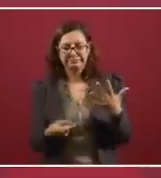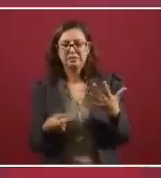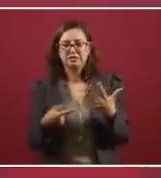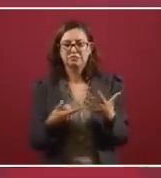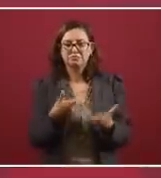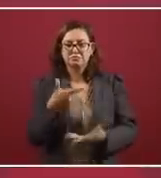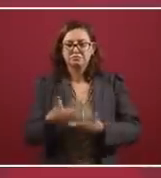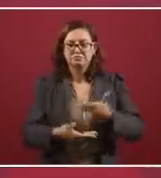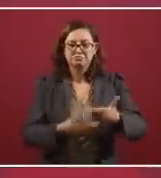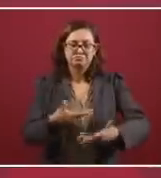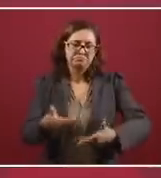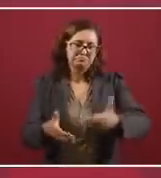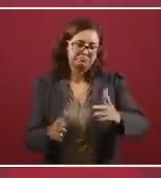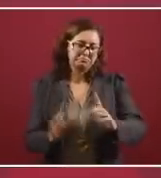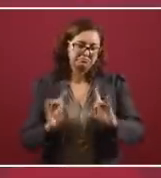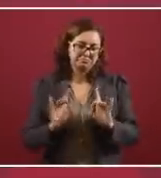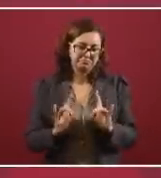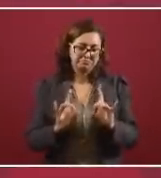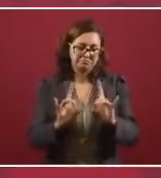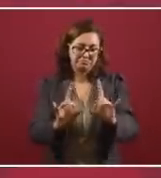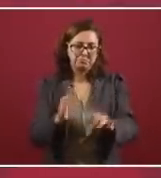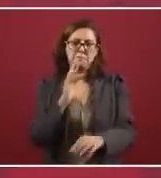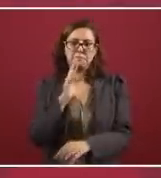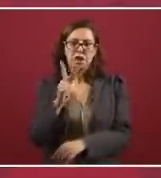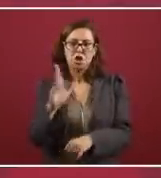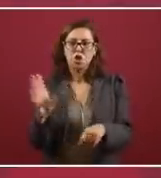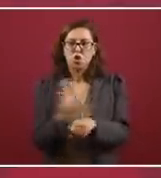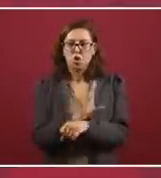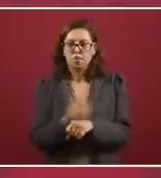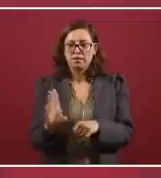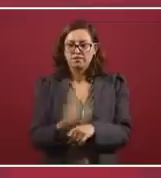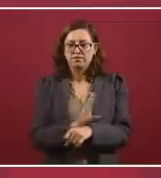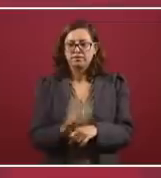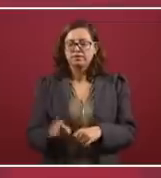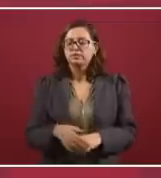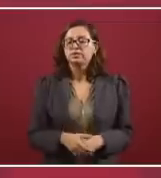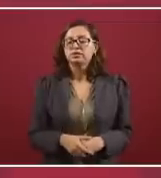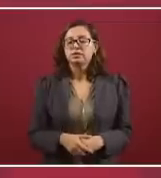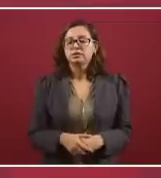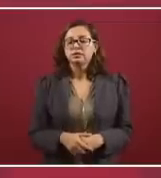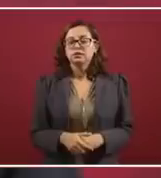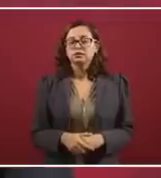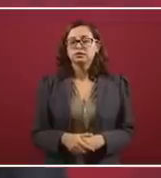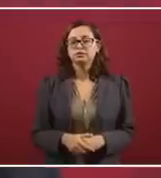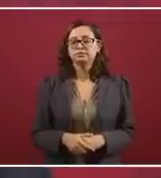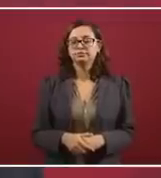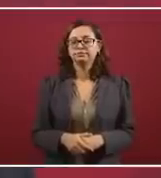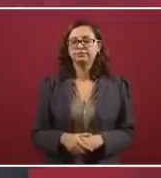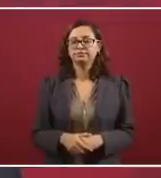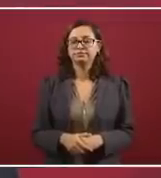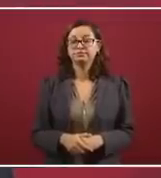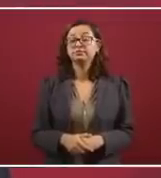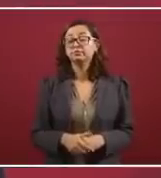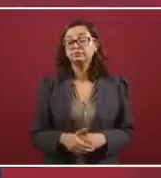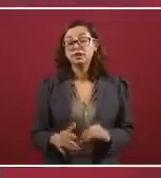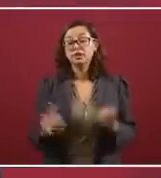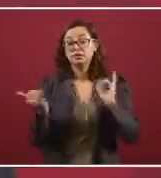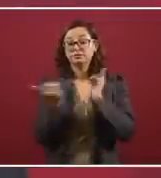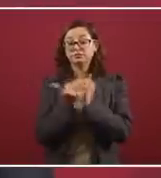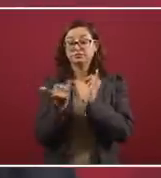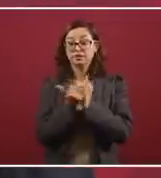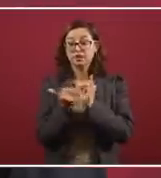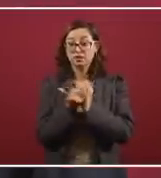esto tiene. Y también va a permitir, en ese desarrollo que tiene dentro de sus prioridades el gobierno del